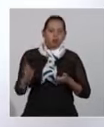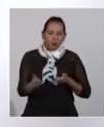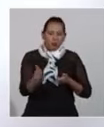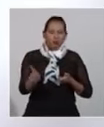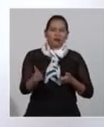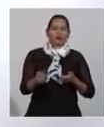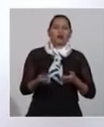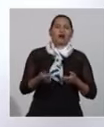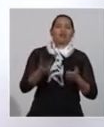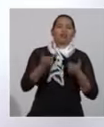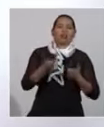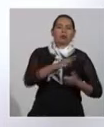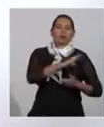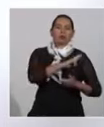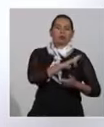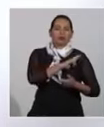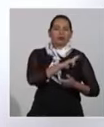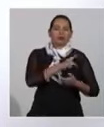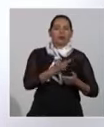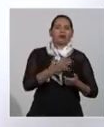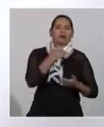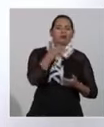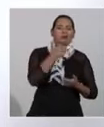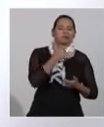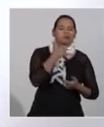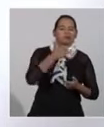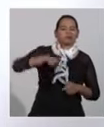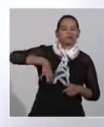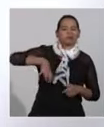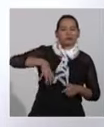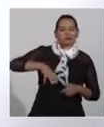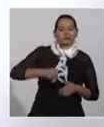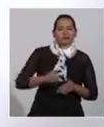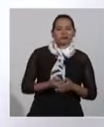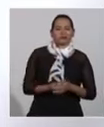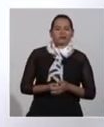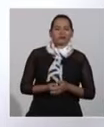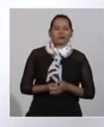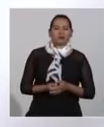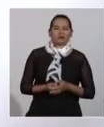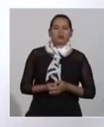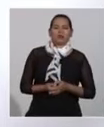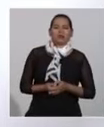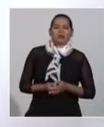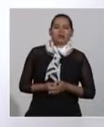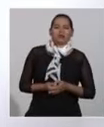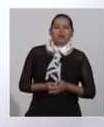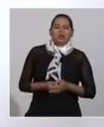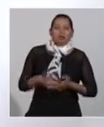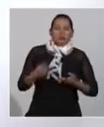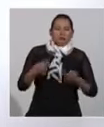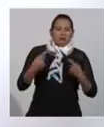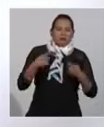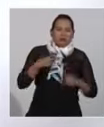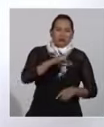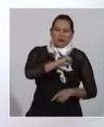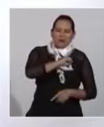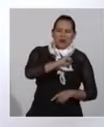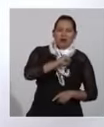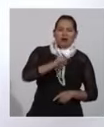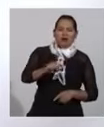procedencia ilícita adentro de la campaña. Los perversos, los sociópatas